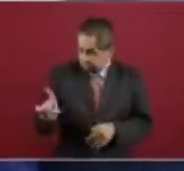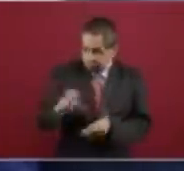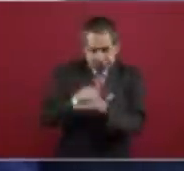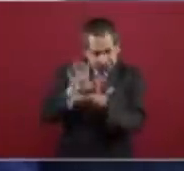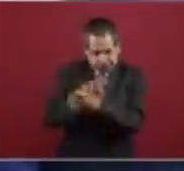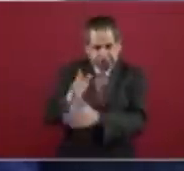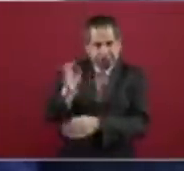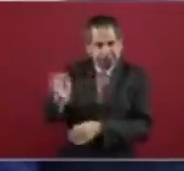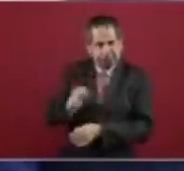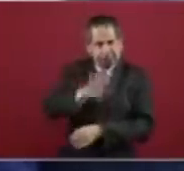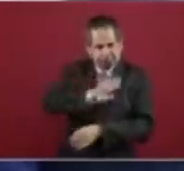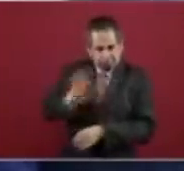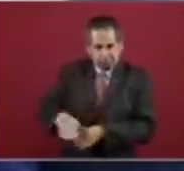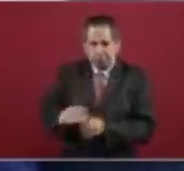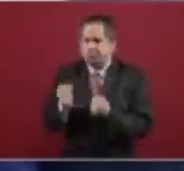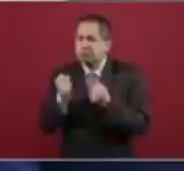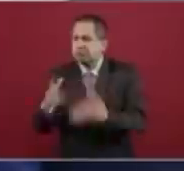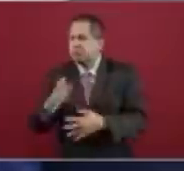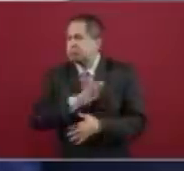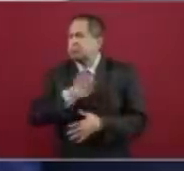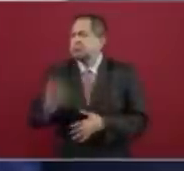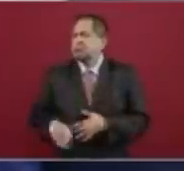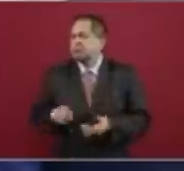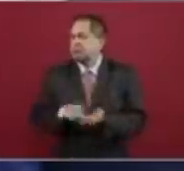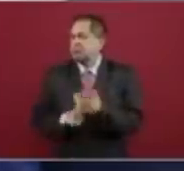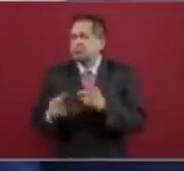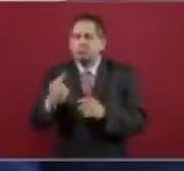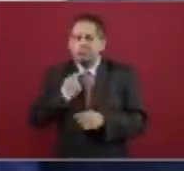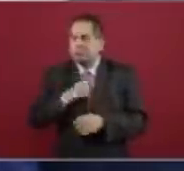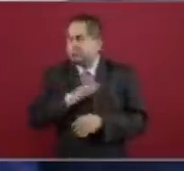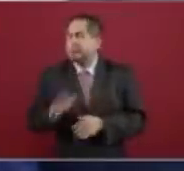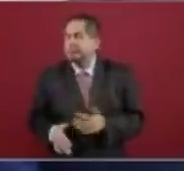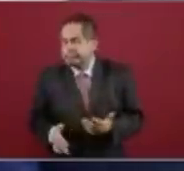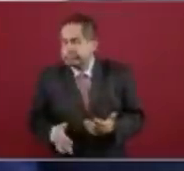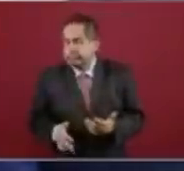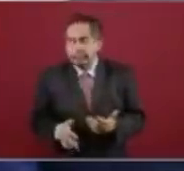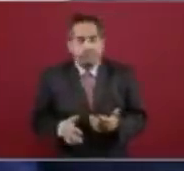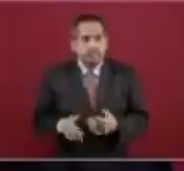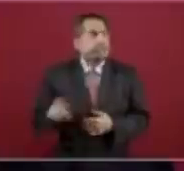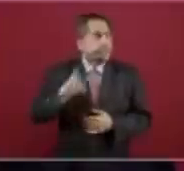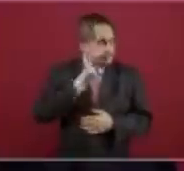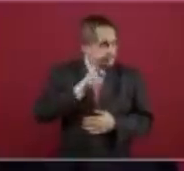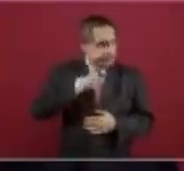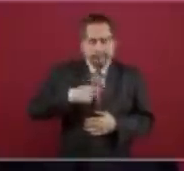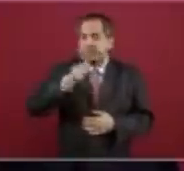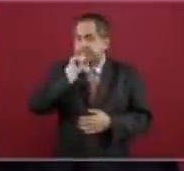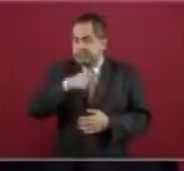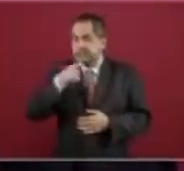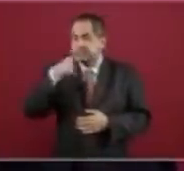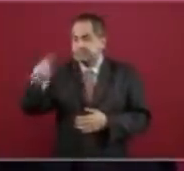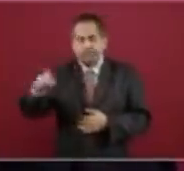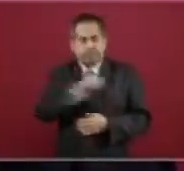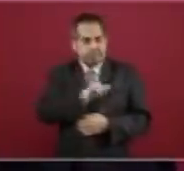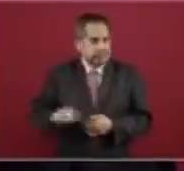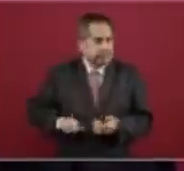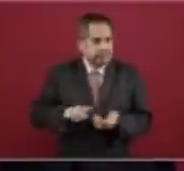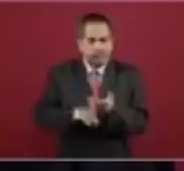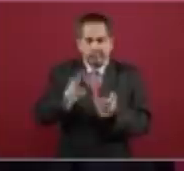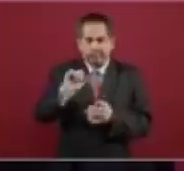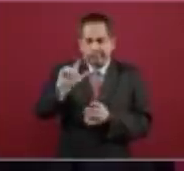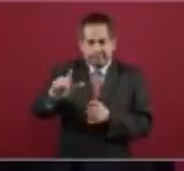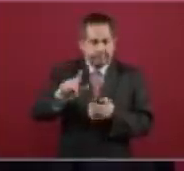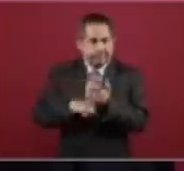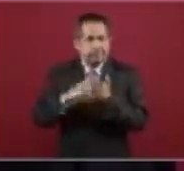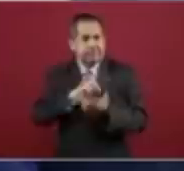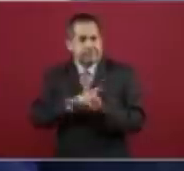diciéndole: muchos han muerto por menos. Ángela Herrera también ha denunciado al alcalde en la Fiscalía del Estado y en